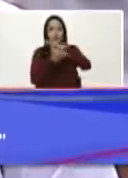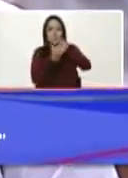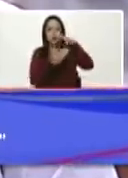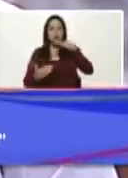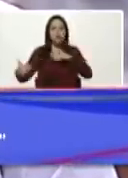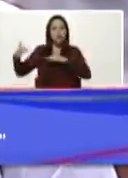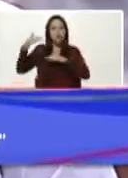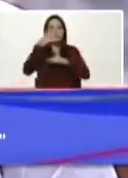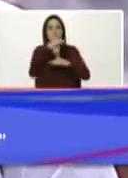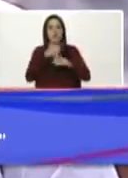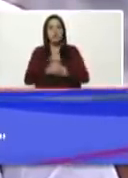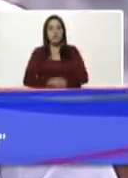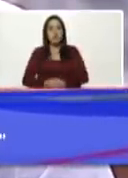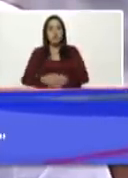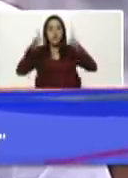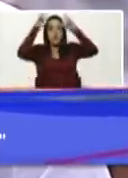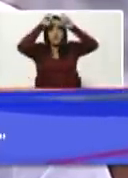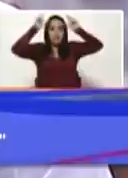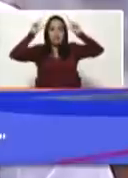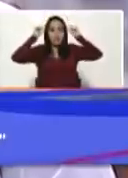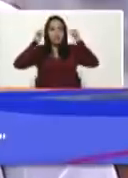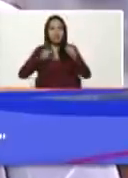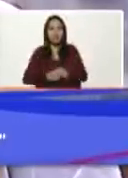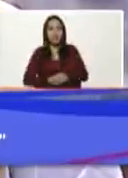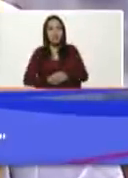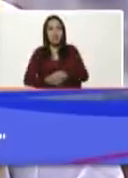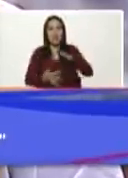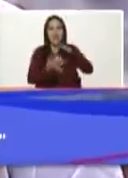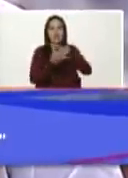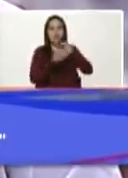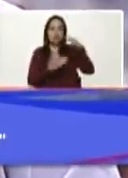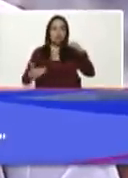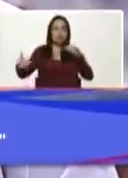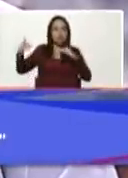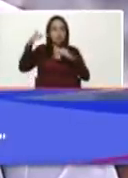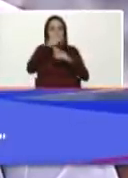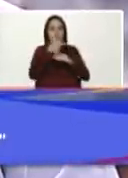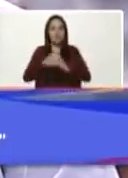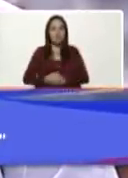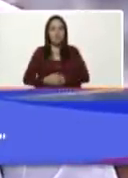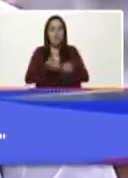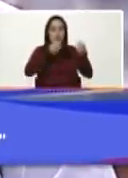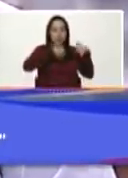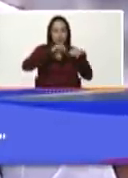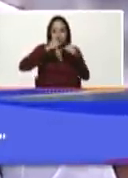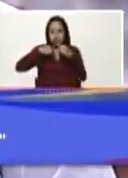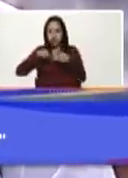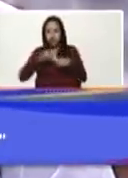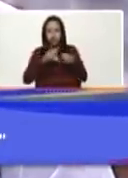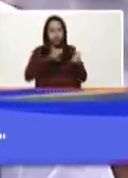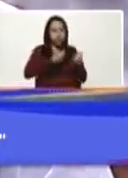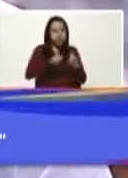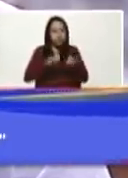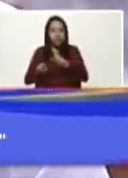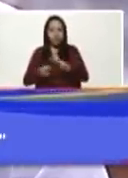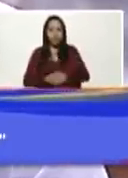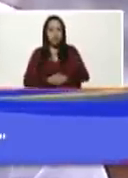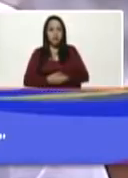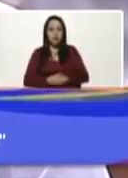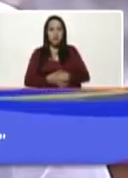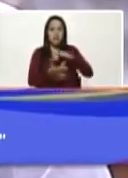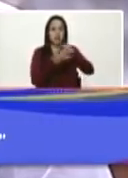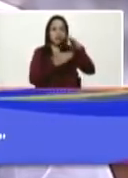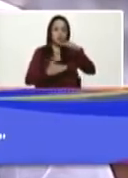superior en enfermería, técnico superior en fisioterapia, técnico superior